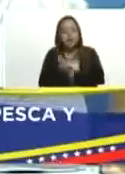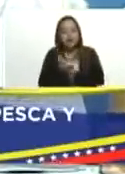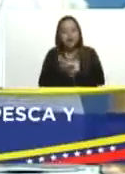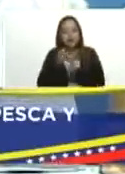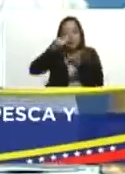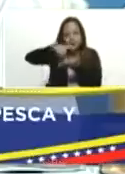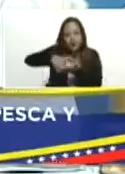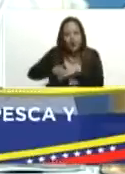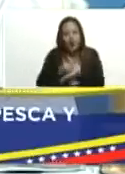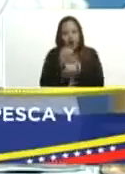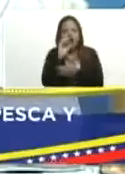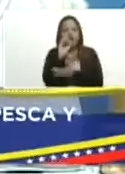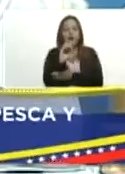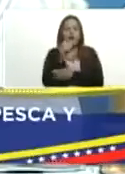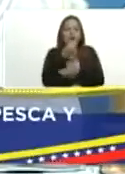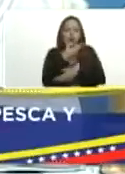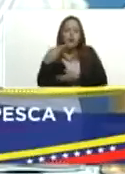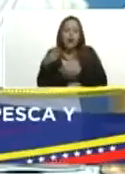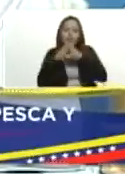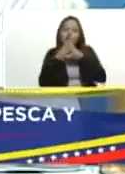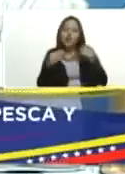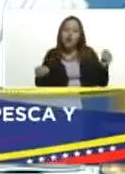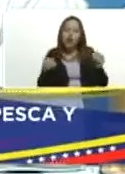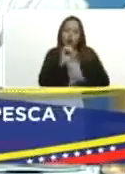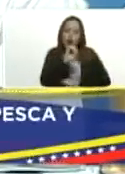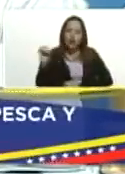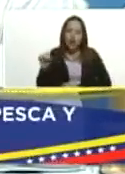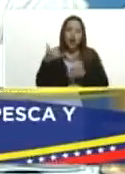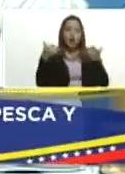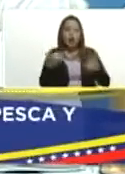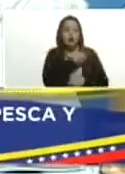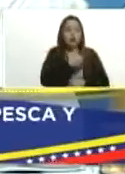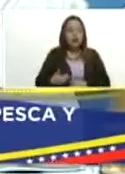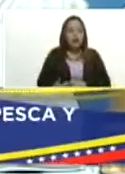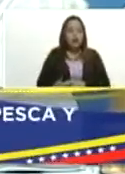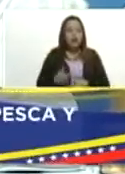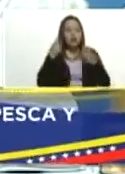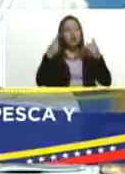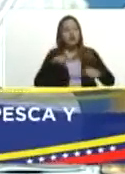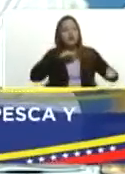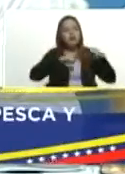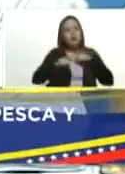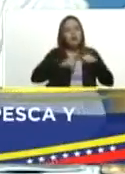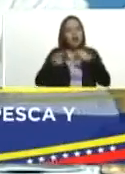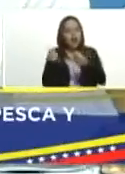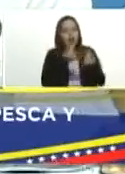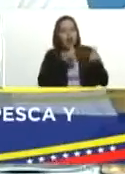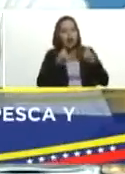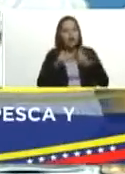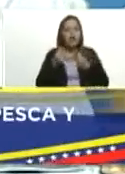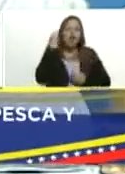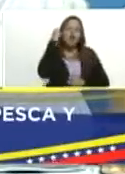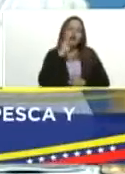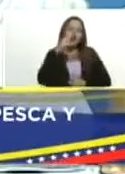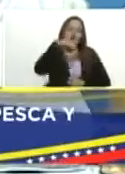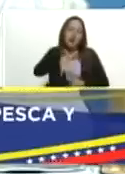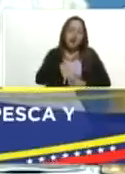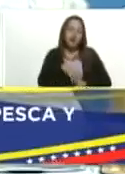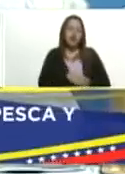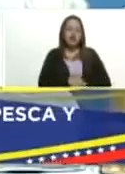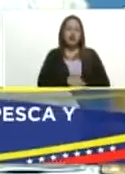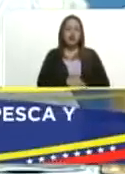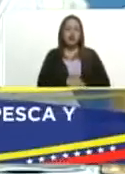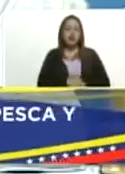de todo el oriente. Ahora, presidente, lo que nos toca es mover la economía de Sucre a dimensiones de escala.